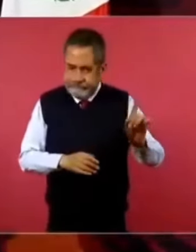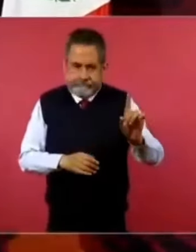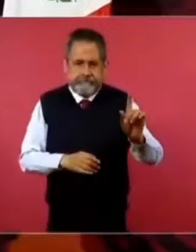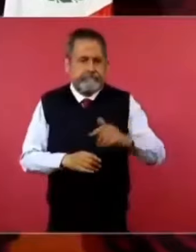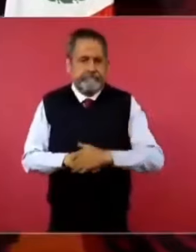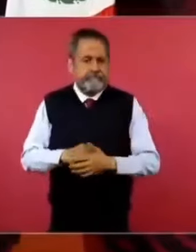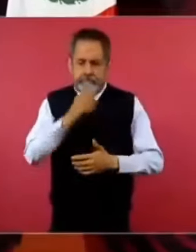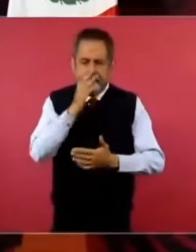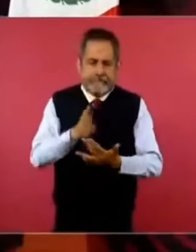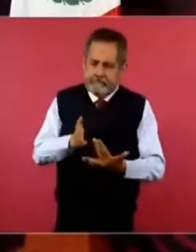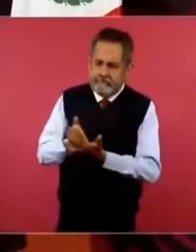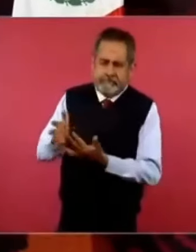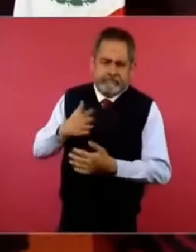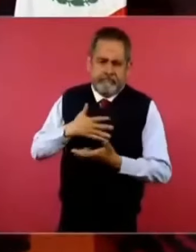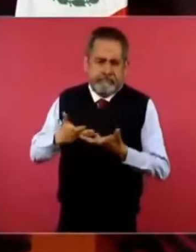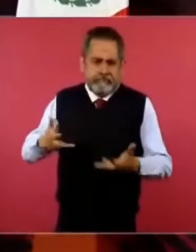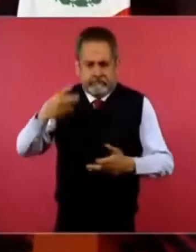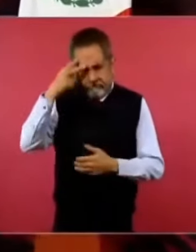nuestro